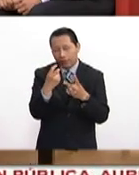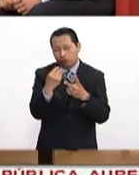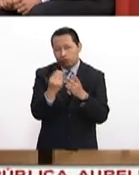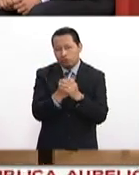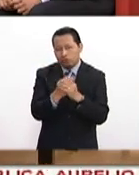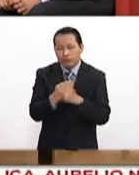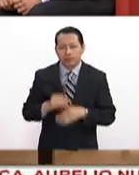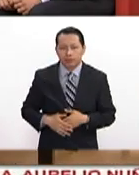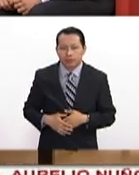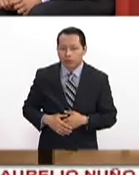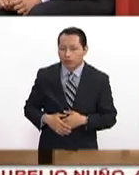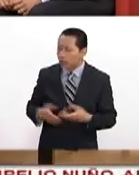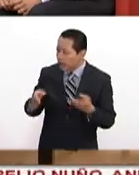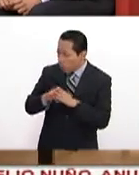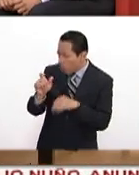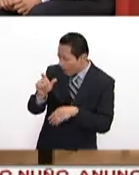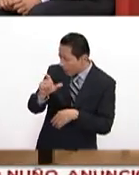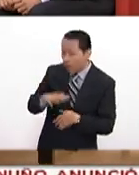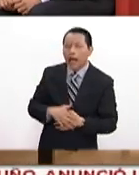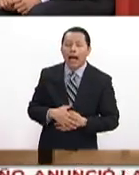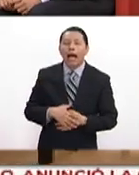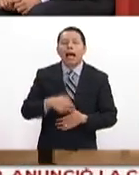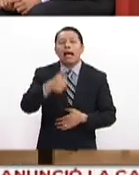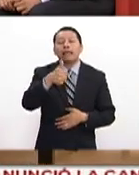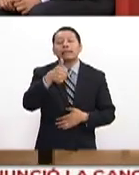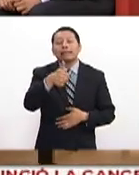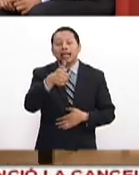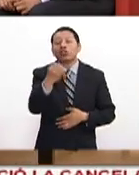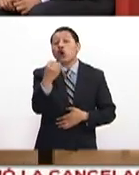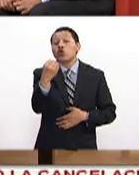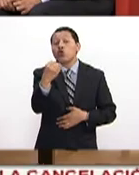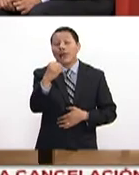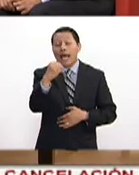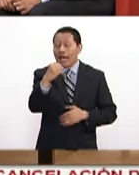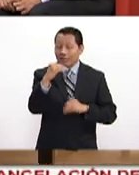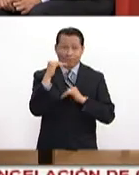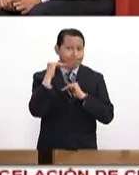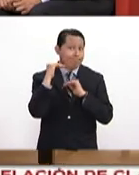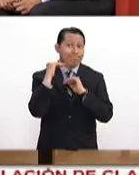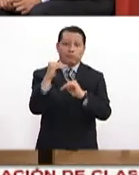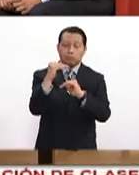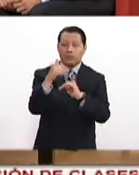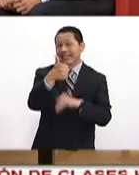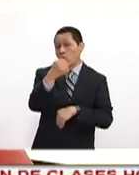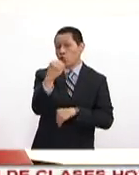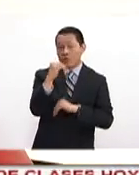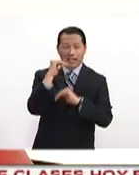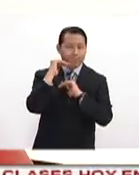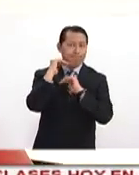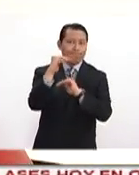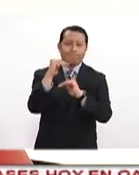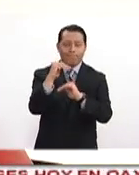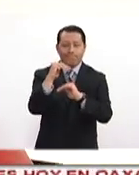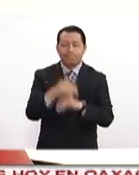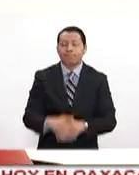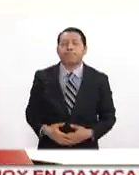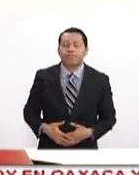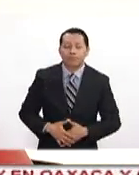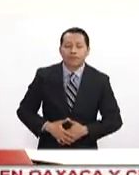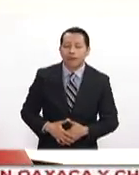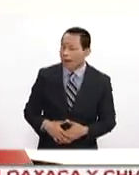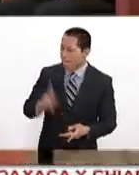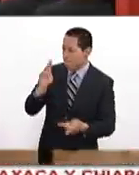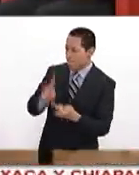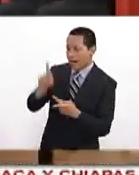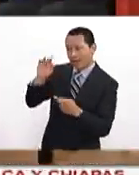categorías. ¿Cuándo se cierra la convocatoria? Recuérdanos. 6 de octubre. Tienen hasta el 6 de octubre para mandarnos sus dibujos. Perfecto, pues ahí